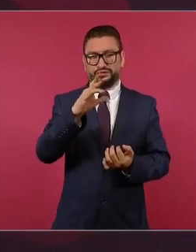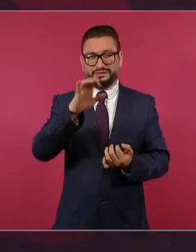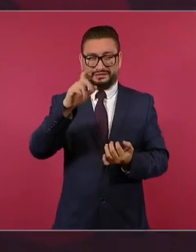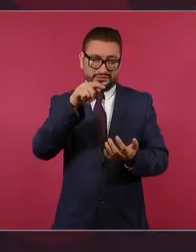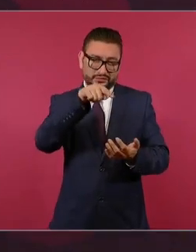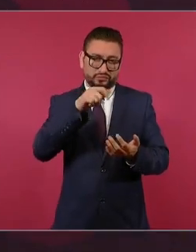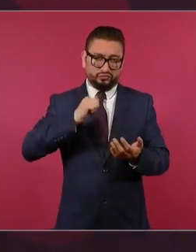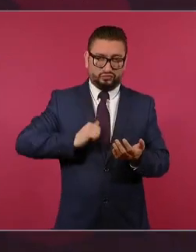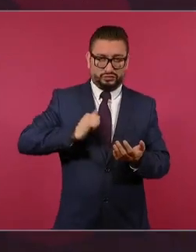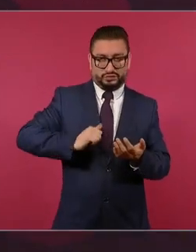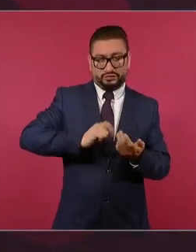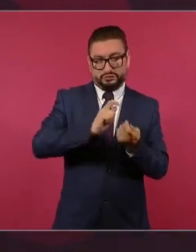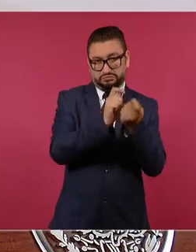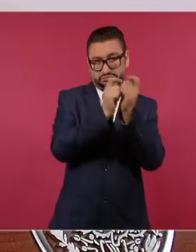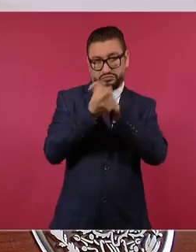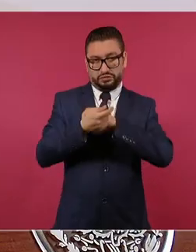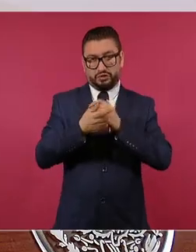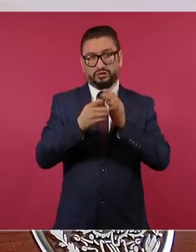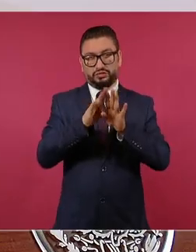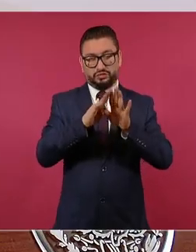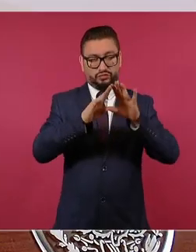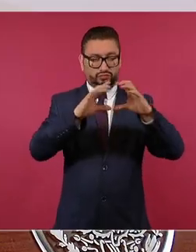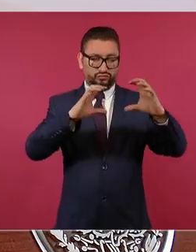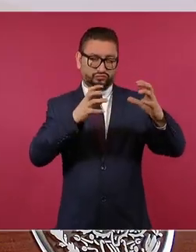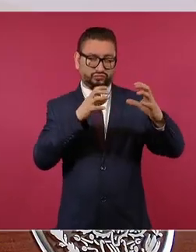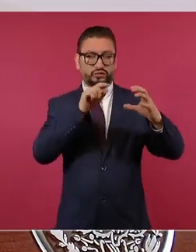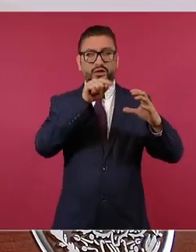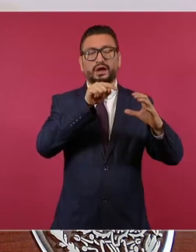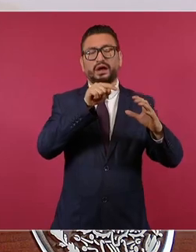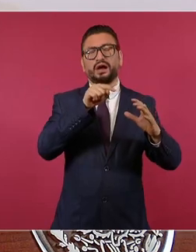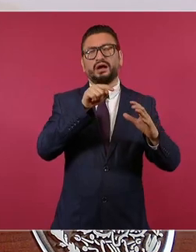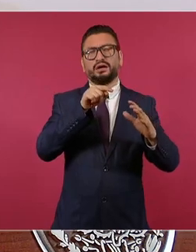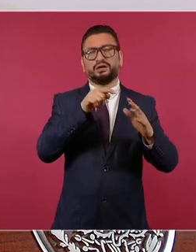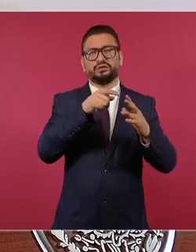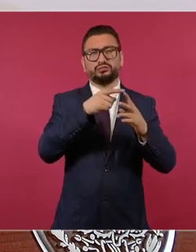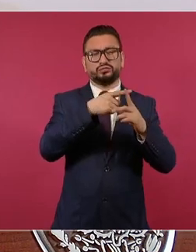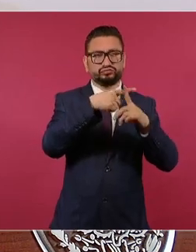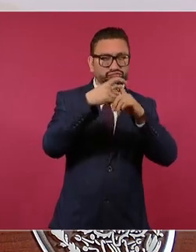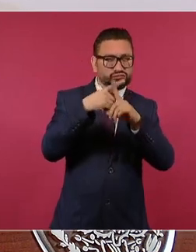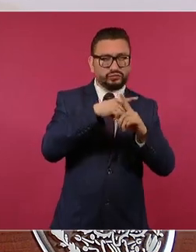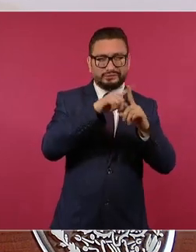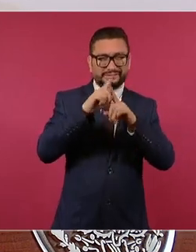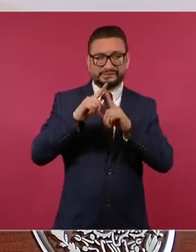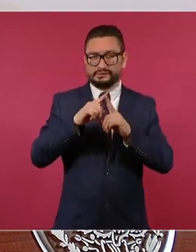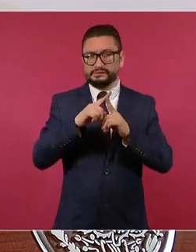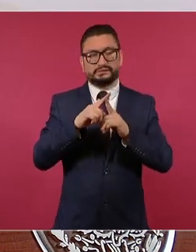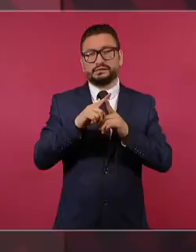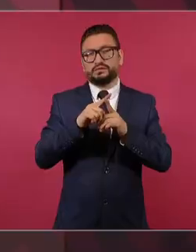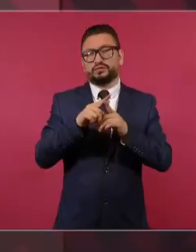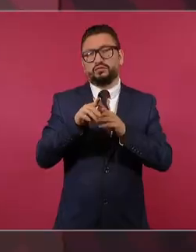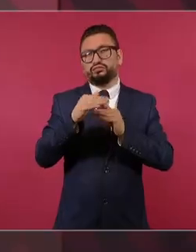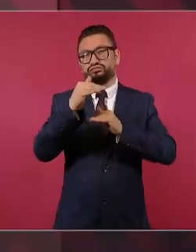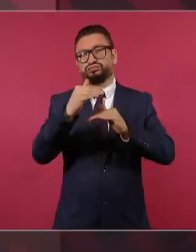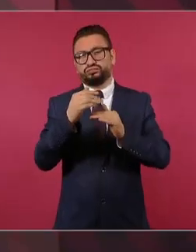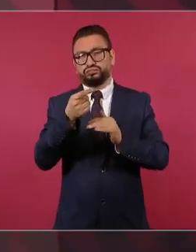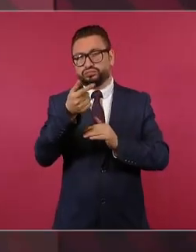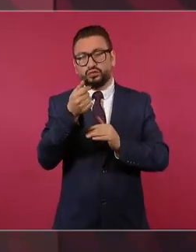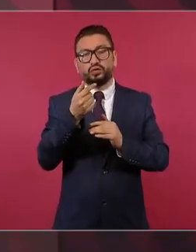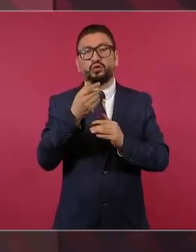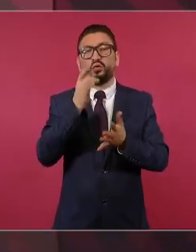las traducciones de glifos están muy limitadas solo a la cultura